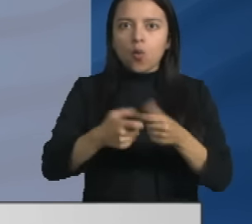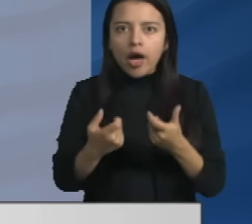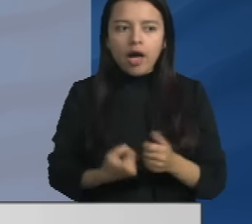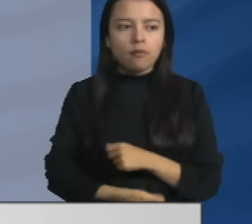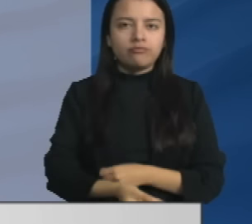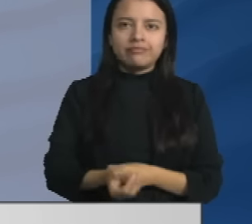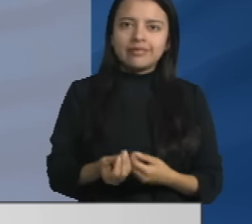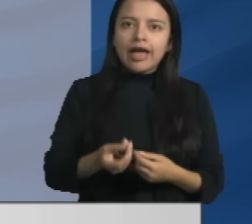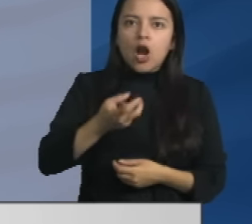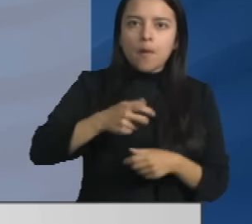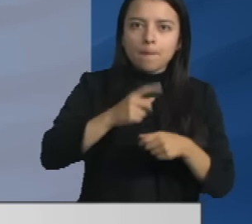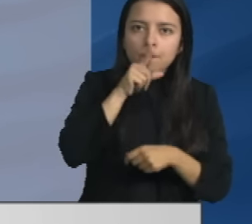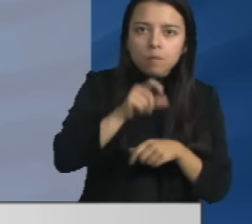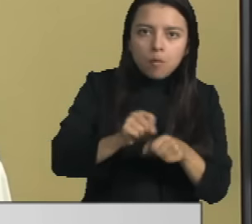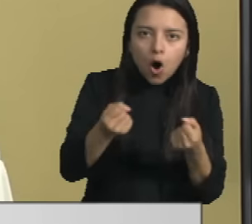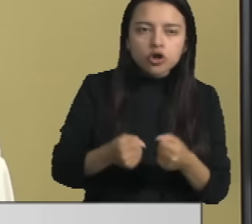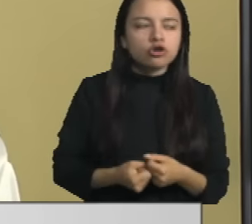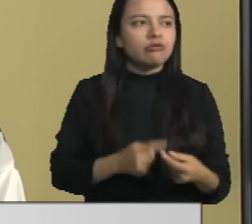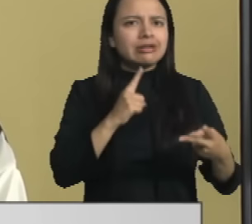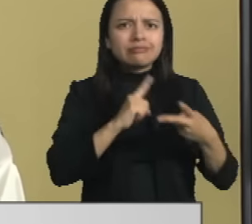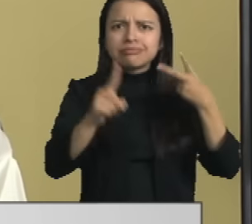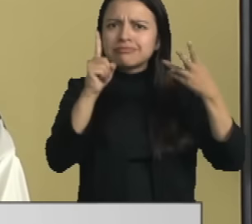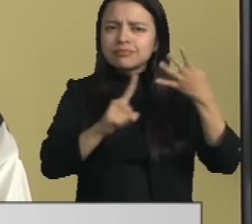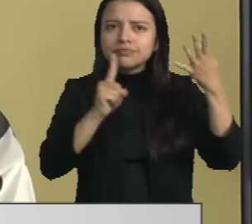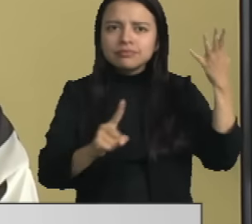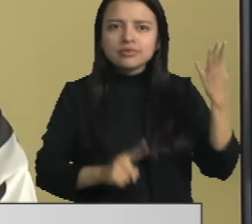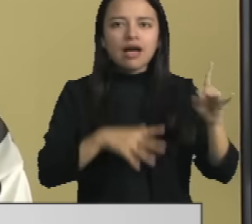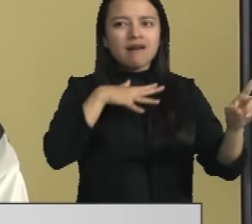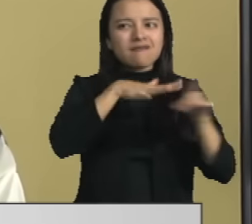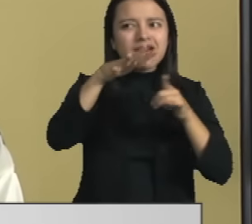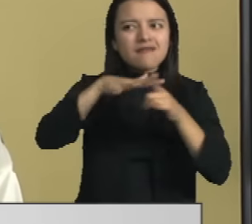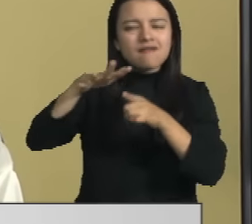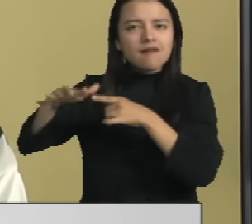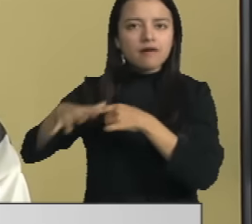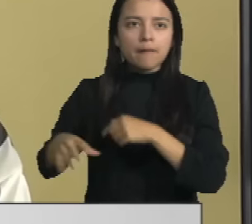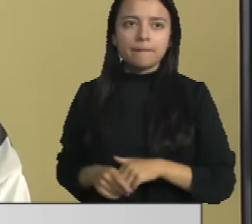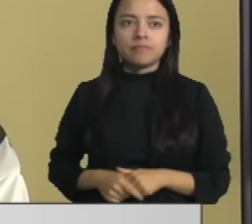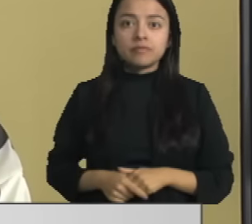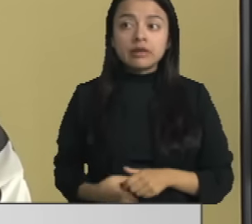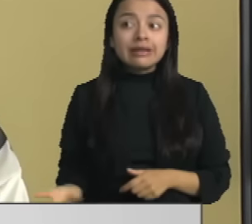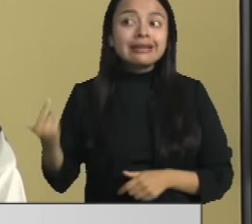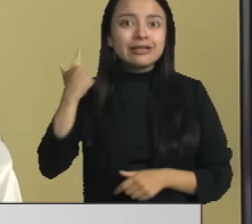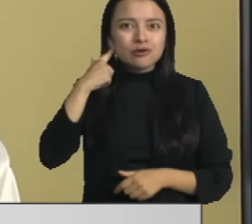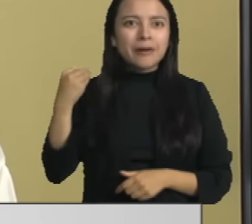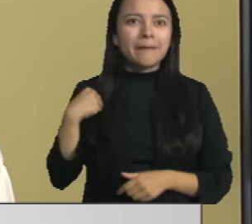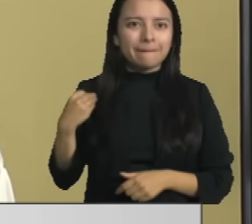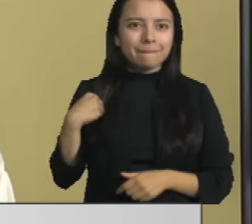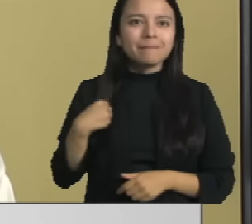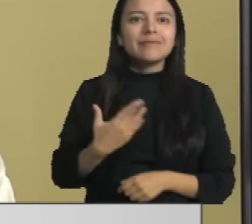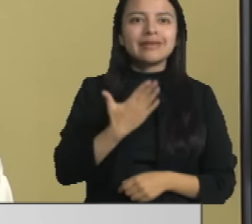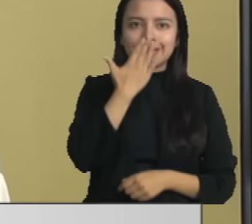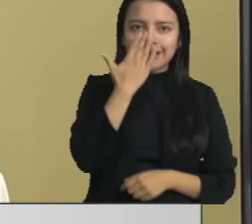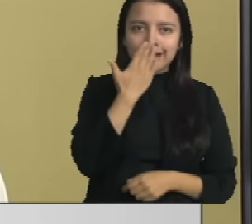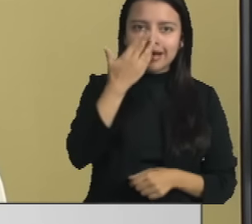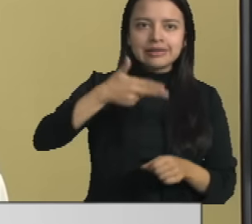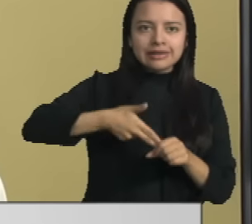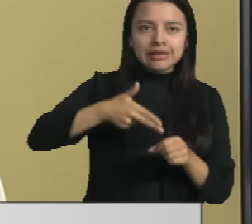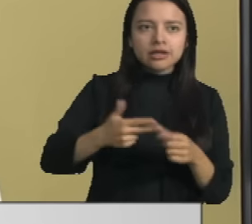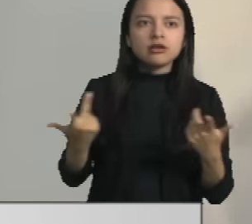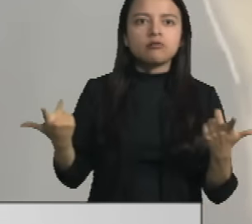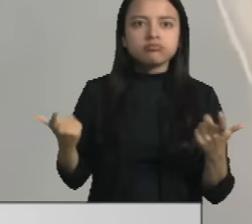de combustible en muchos municipios. Tenemos un reporte de desabastecimiento de combustible y de gas, especialmente en la provincia